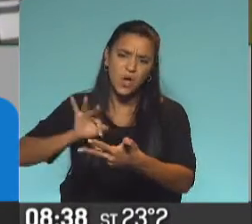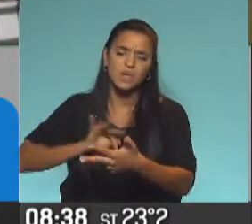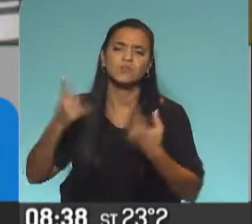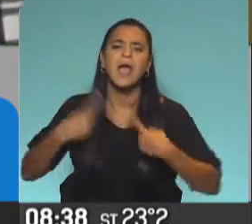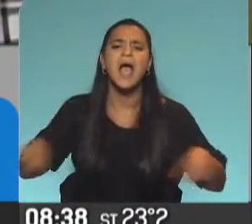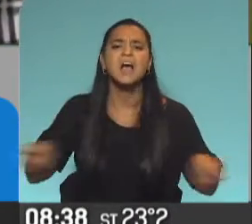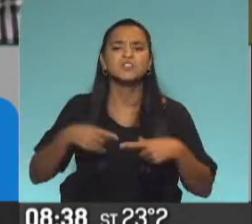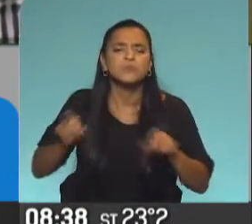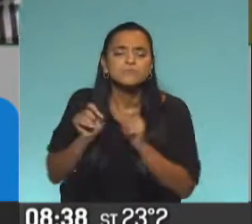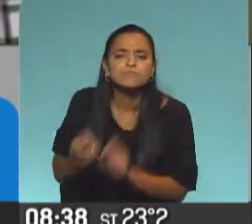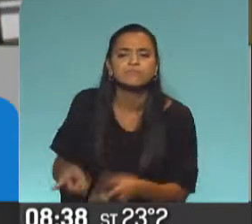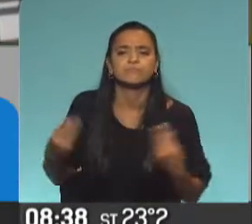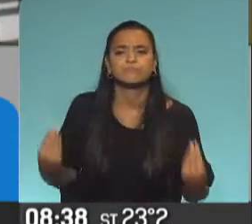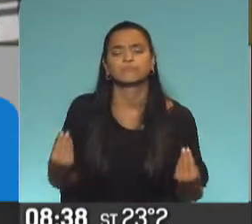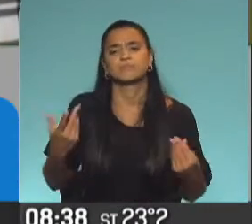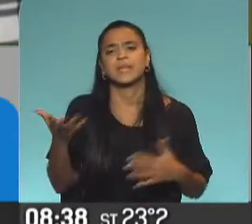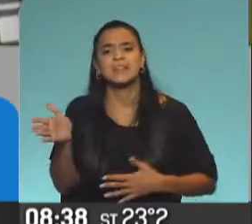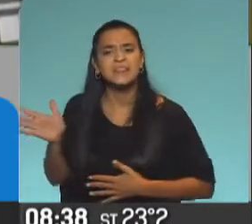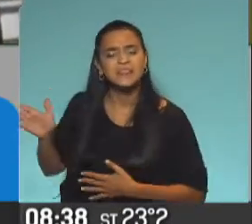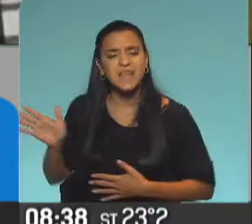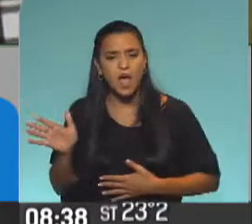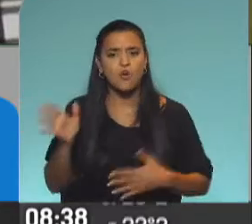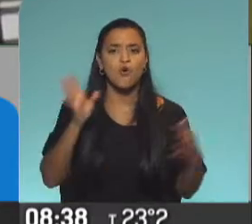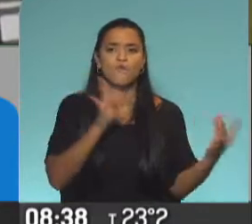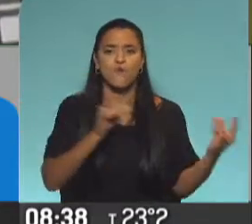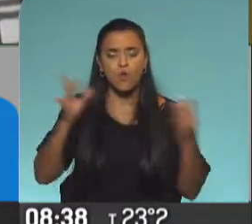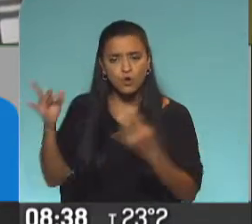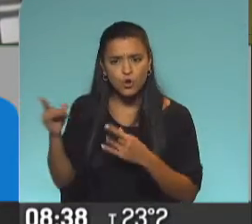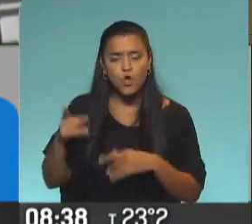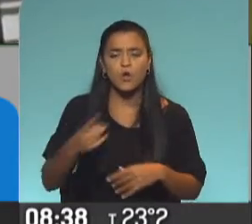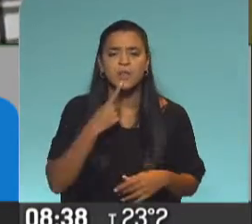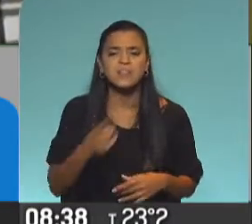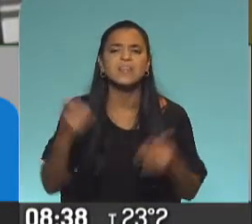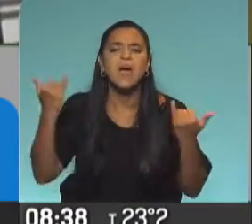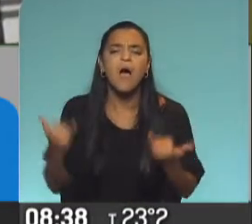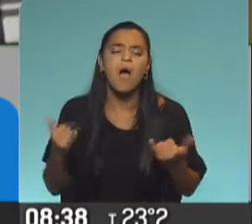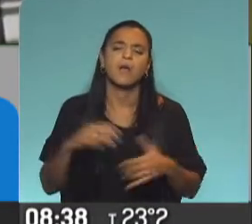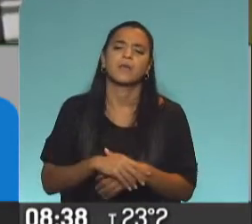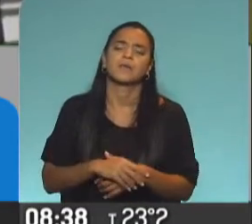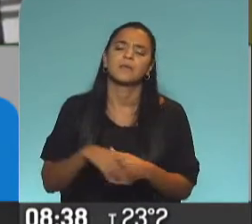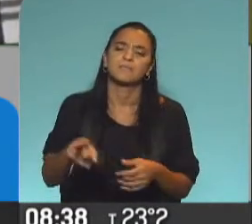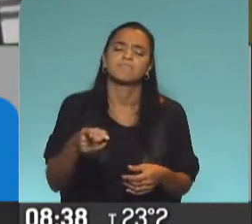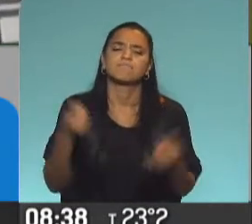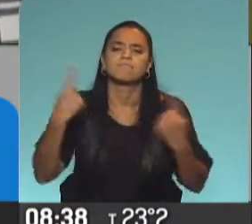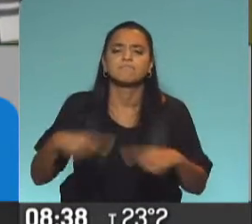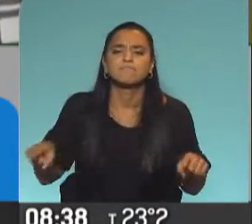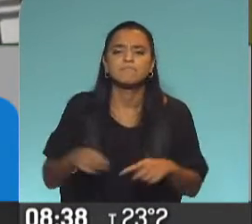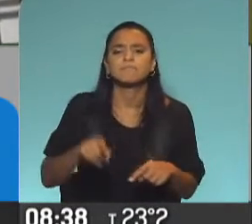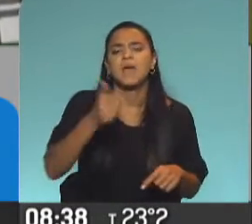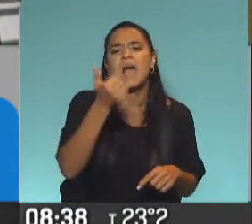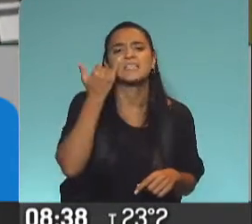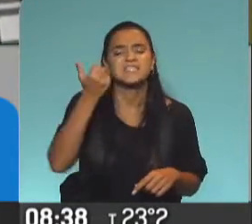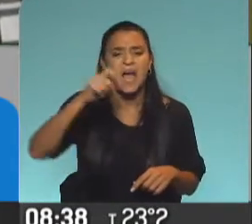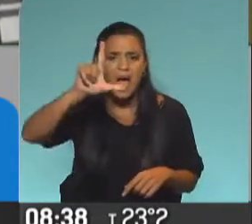cancionero que tiene que ver con el tango y con el folclore, un cancionero que incluye repertorios de Ramón Ayala,